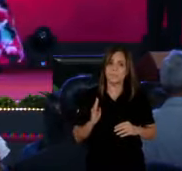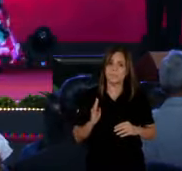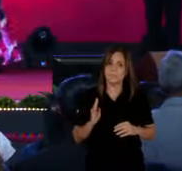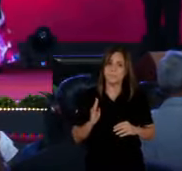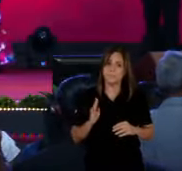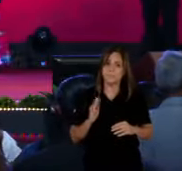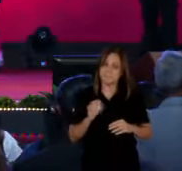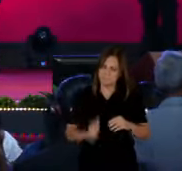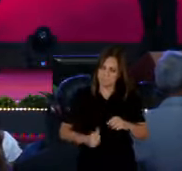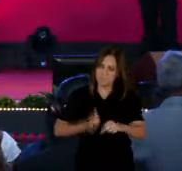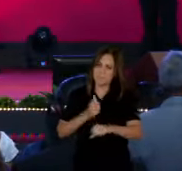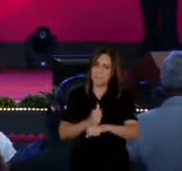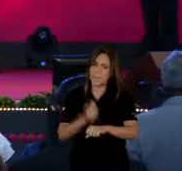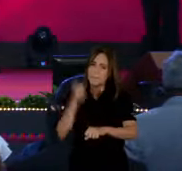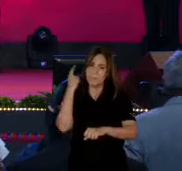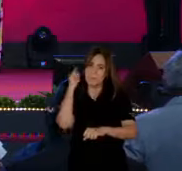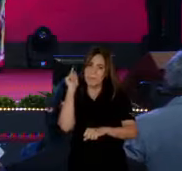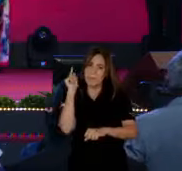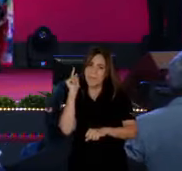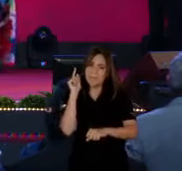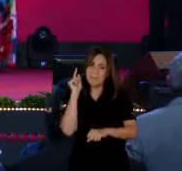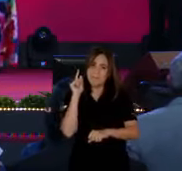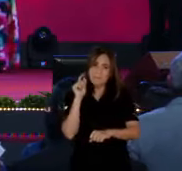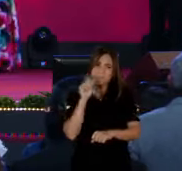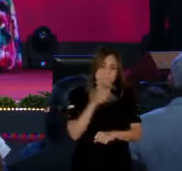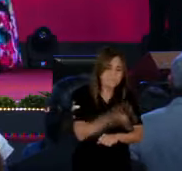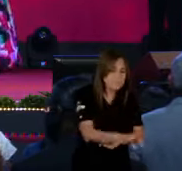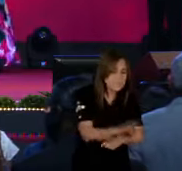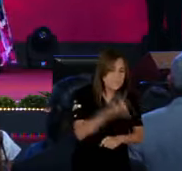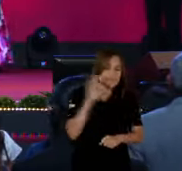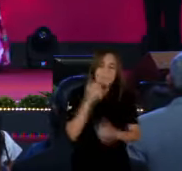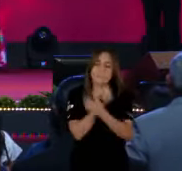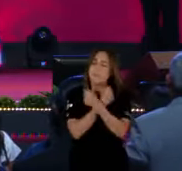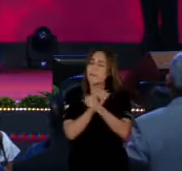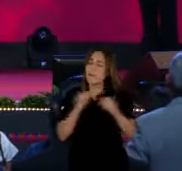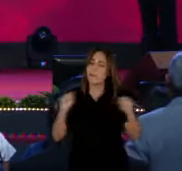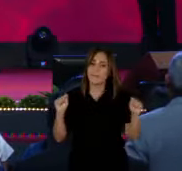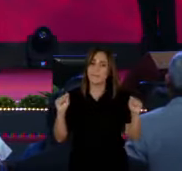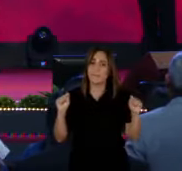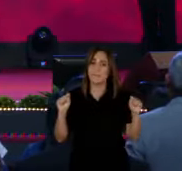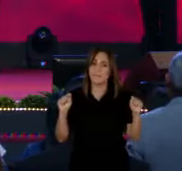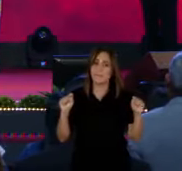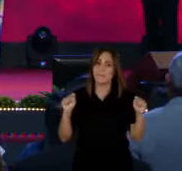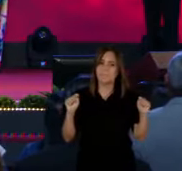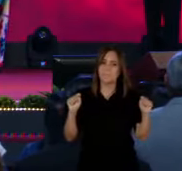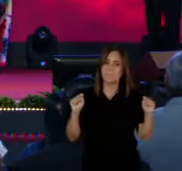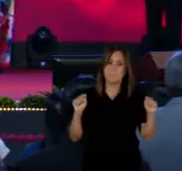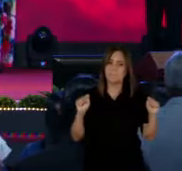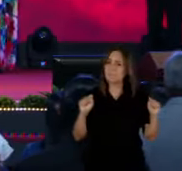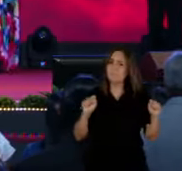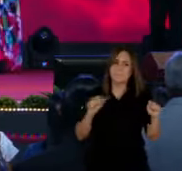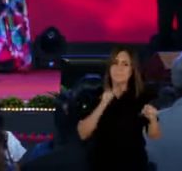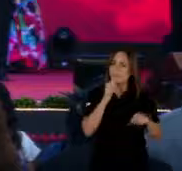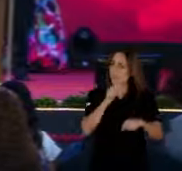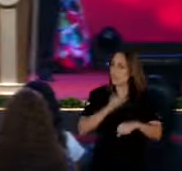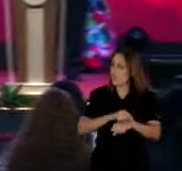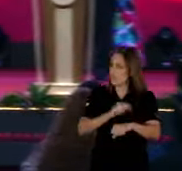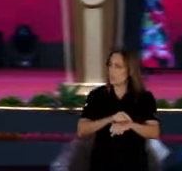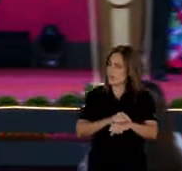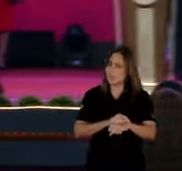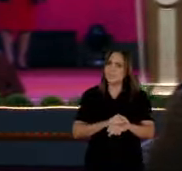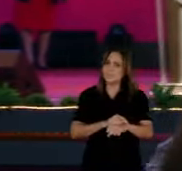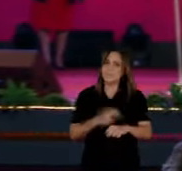estableció para alcanzarte a ti, para salvarte. No es hora de detenernos, es hora de